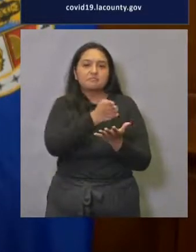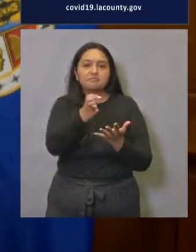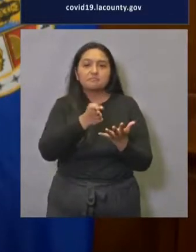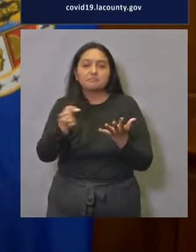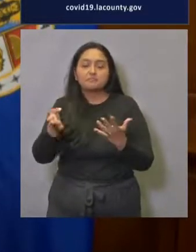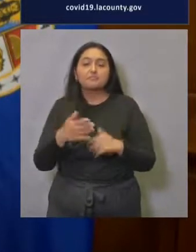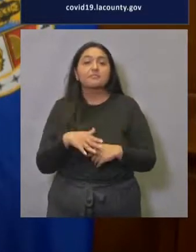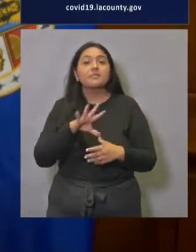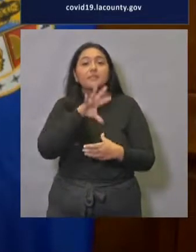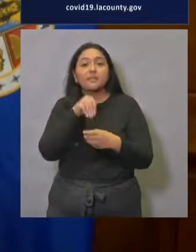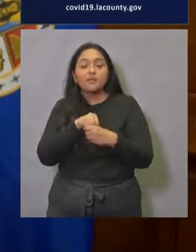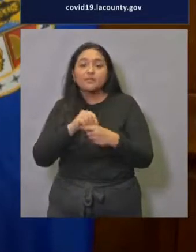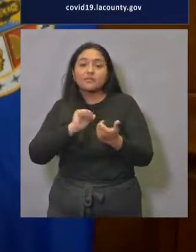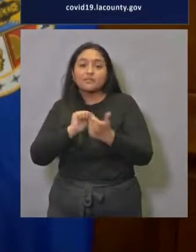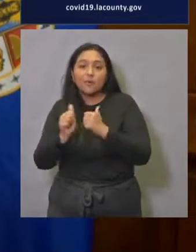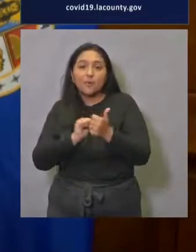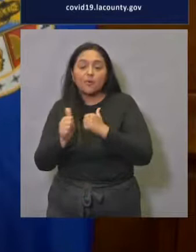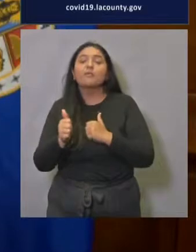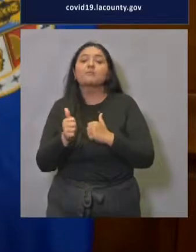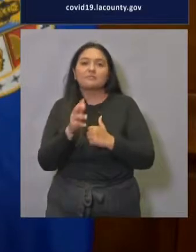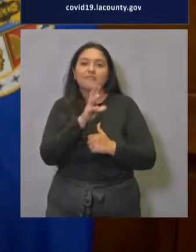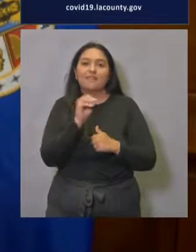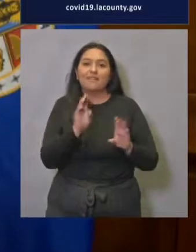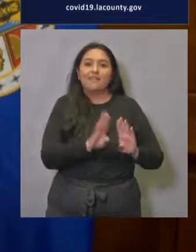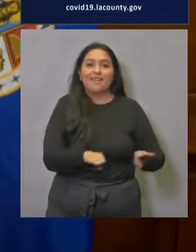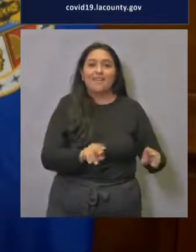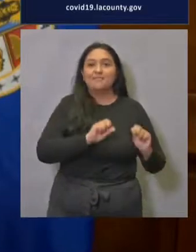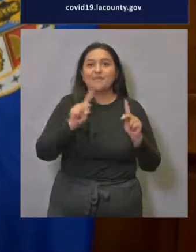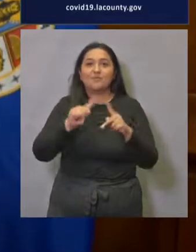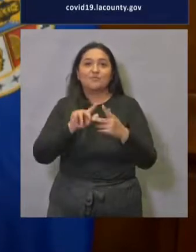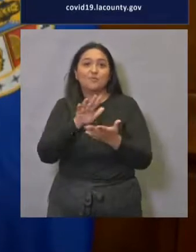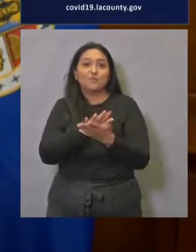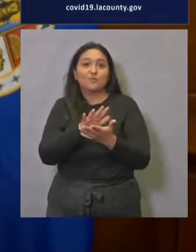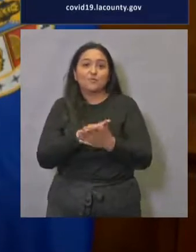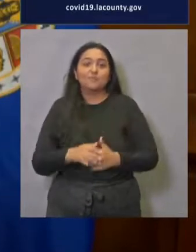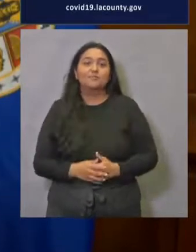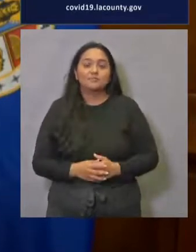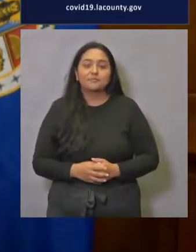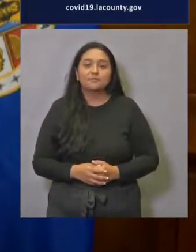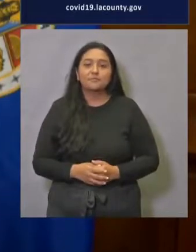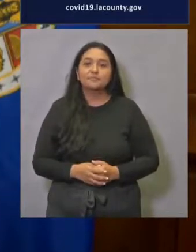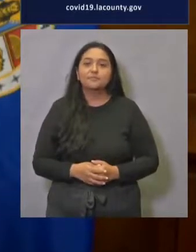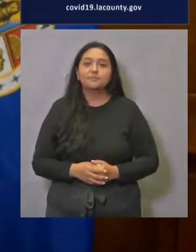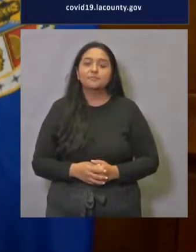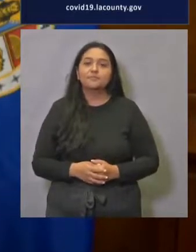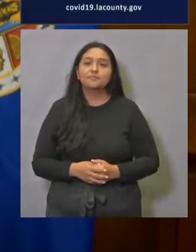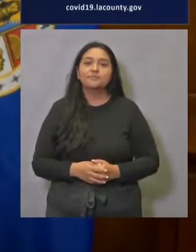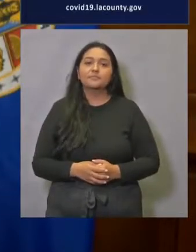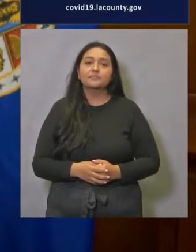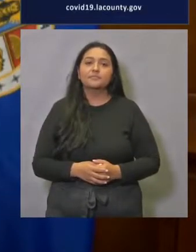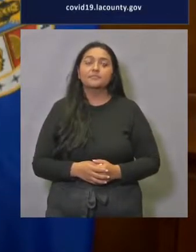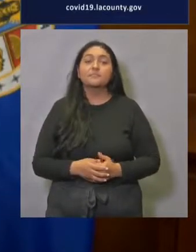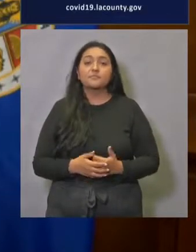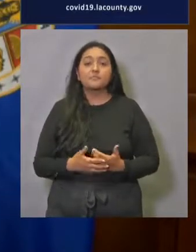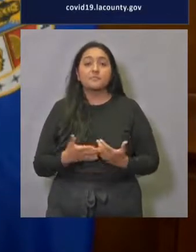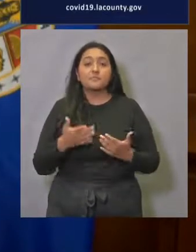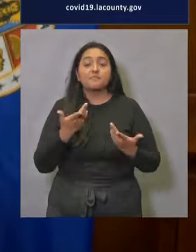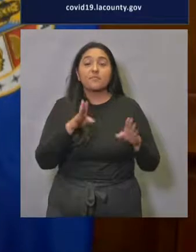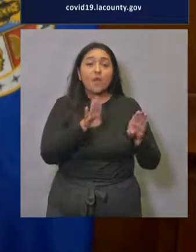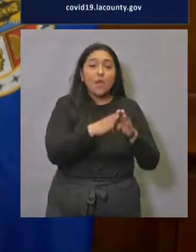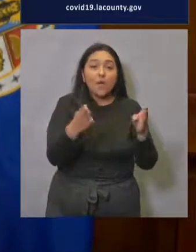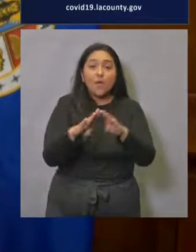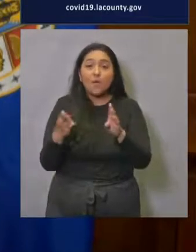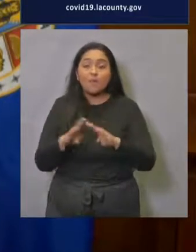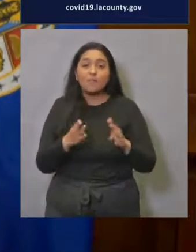deportes y el regreso a clases de nuestros niños. Y todavía estamos manteniendo menos casos de